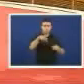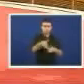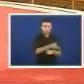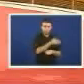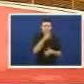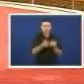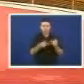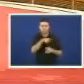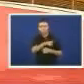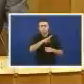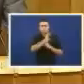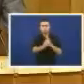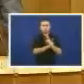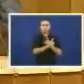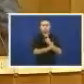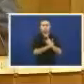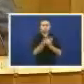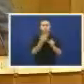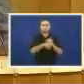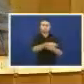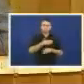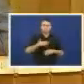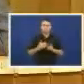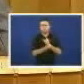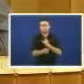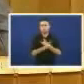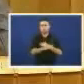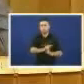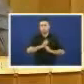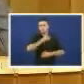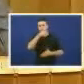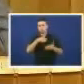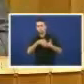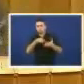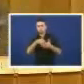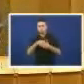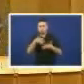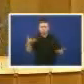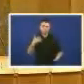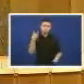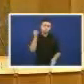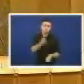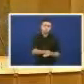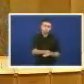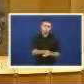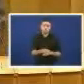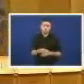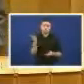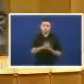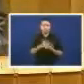fan máis que tentar obstaculizar cúmprese unha vez máis esa decepcionante confirmación que nos di